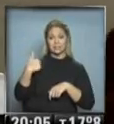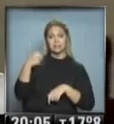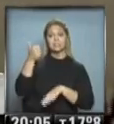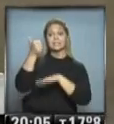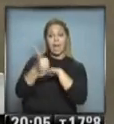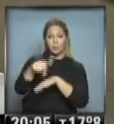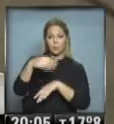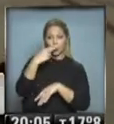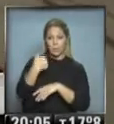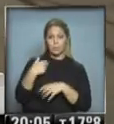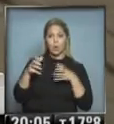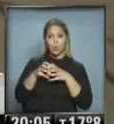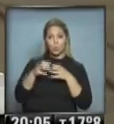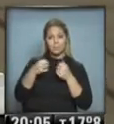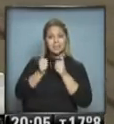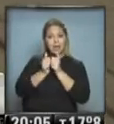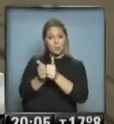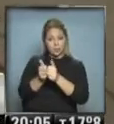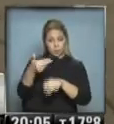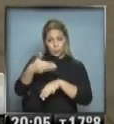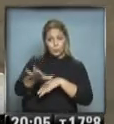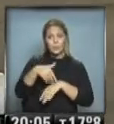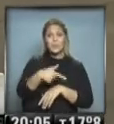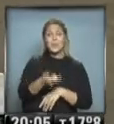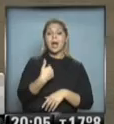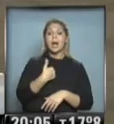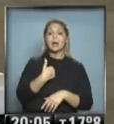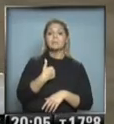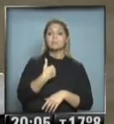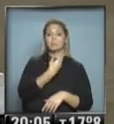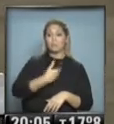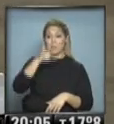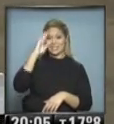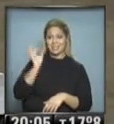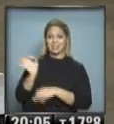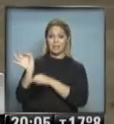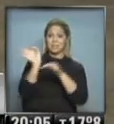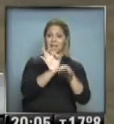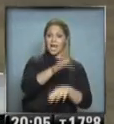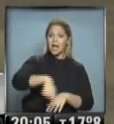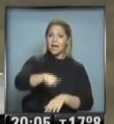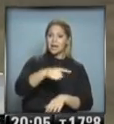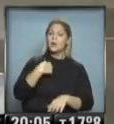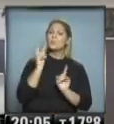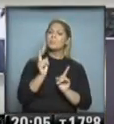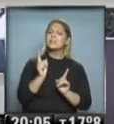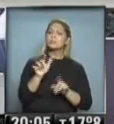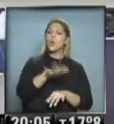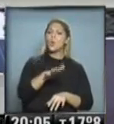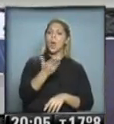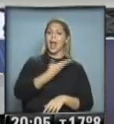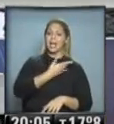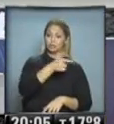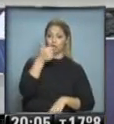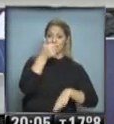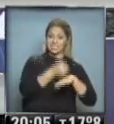La comitiva que la acompaña, y en estos momentos, claro, en los próximos minutos, la jefa de Estado se trasladará al mismo acto que recién compartíamos, que